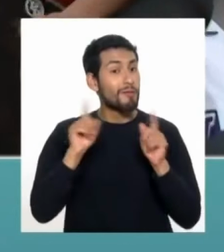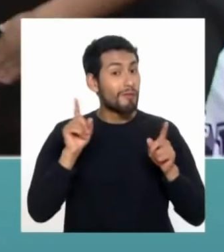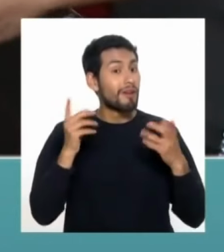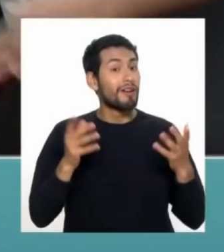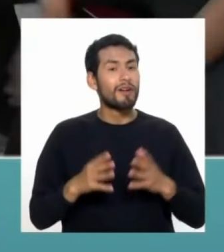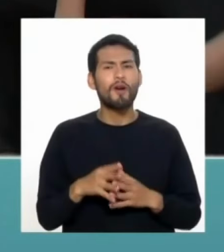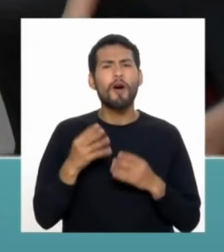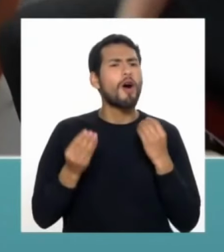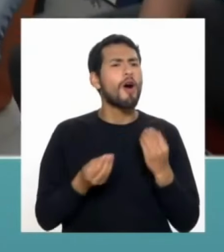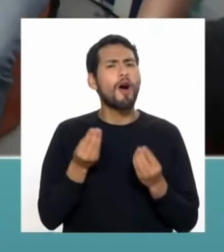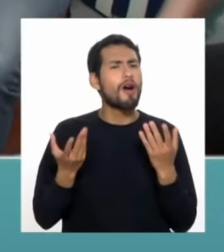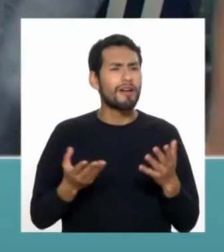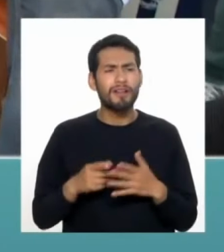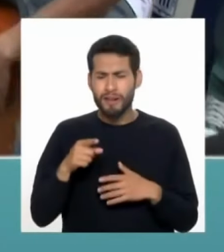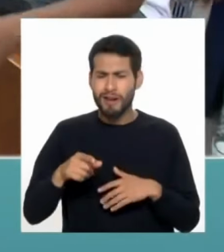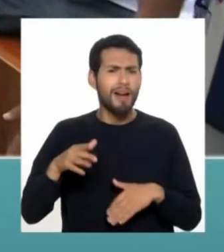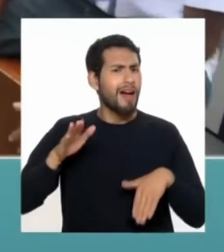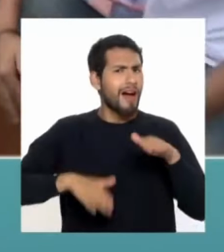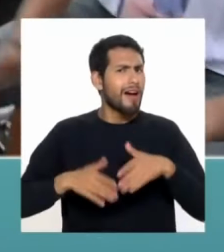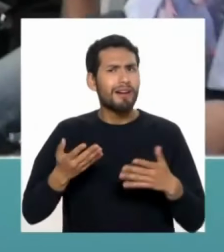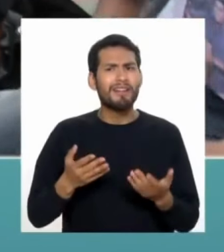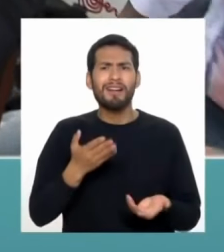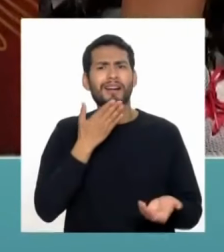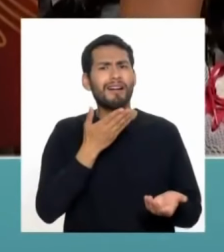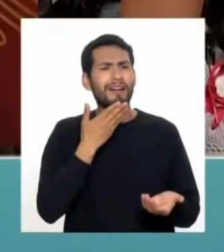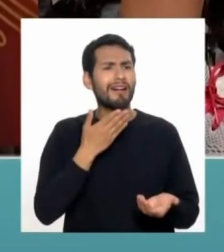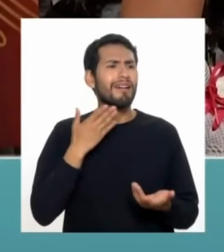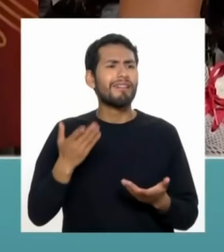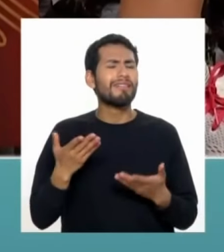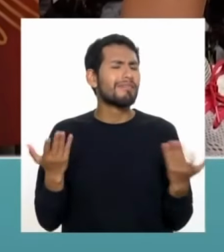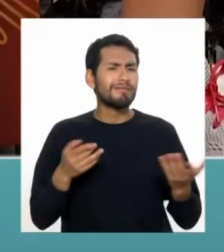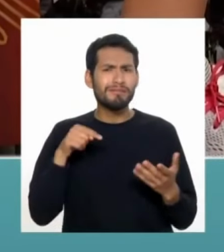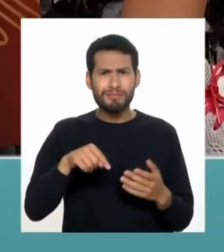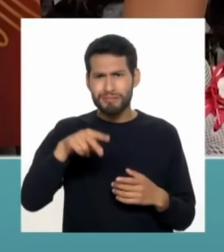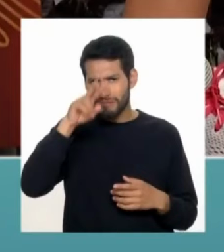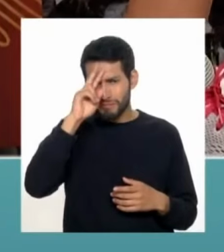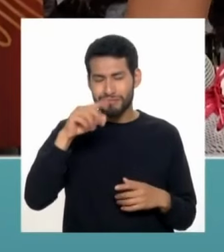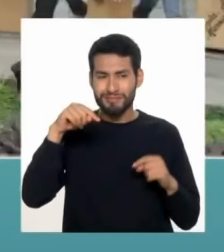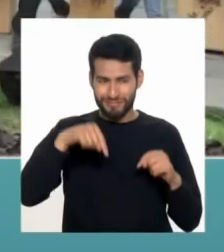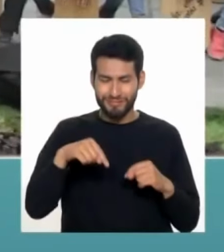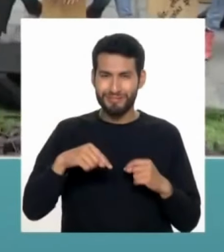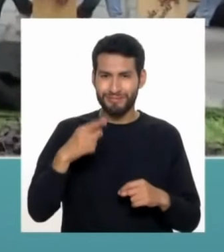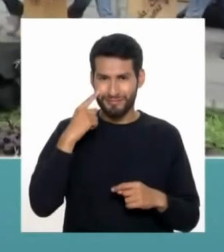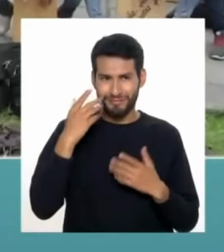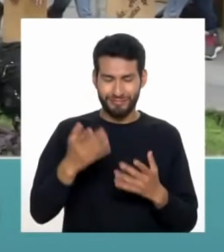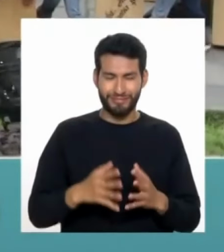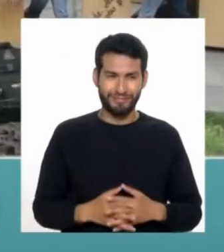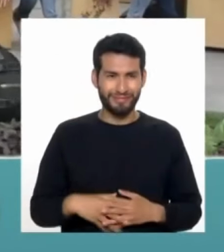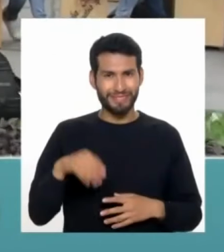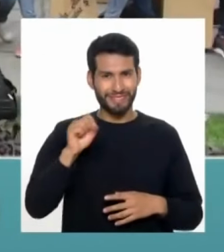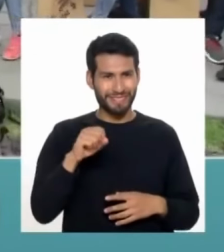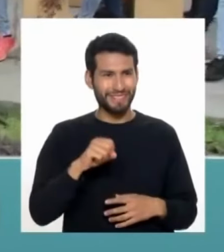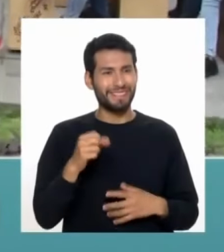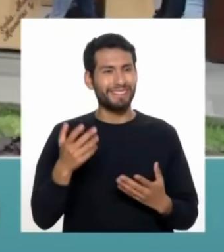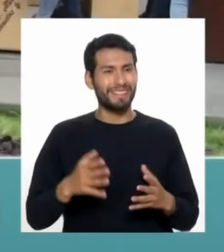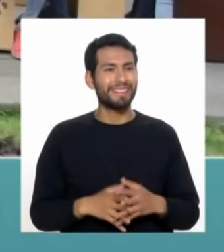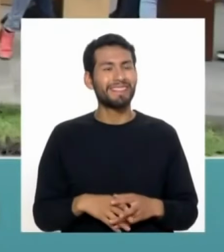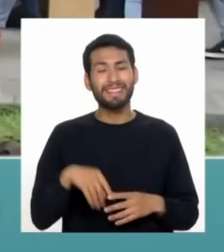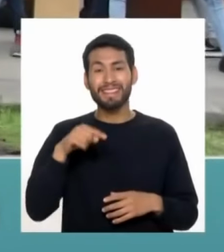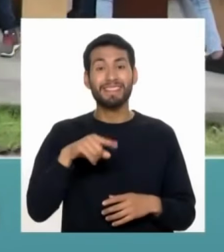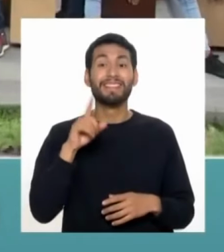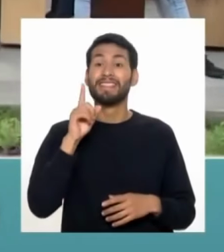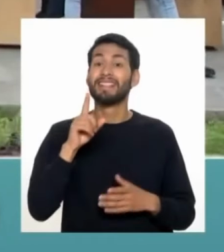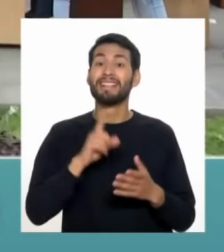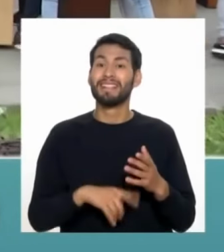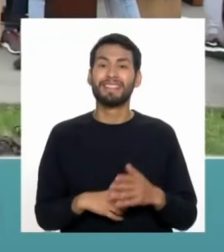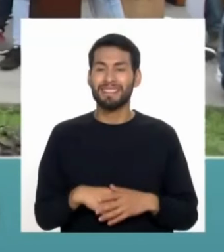¿cómo se hacen los cajones? ¿Quiénes los producen en el Perú? Hoy lo conocemos aquí. Por supuesto que sí, Christopher, y para